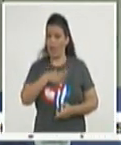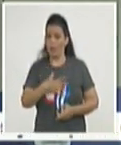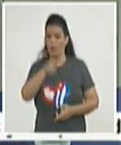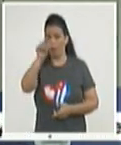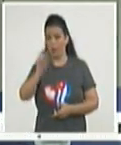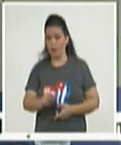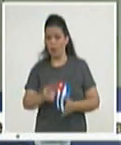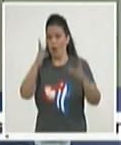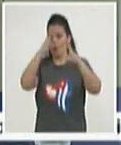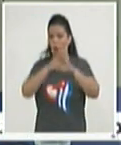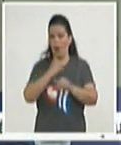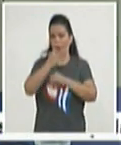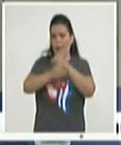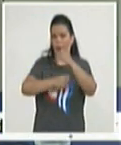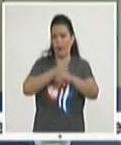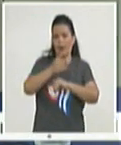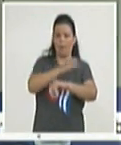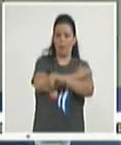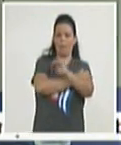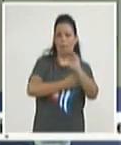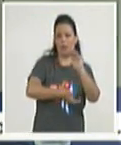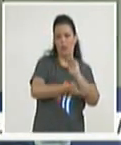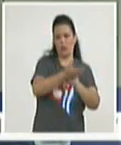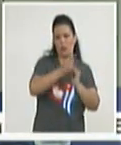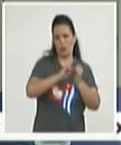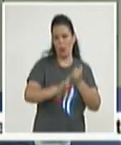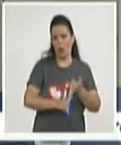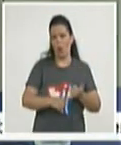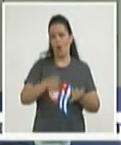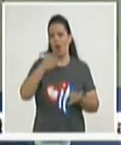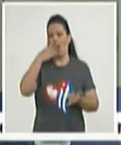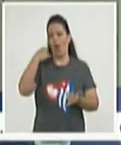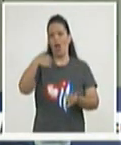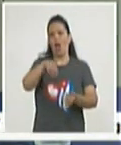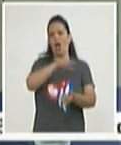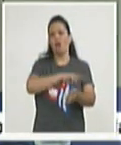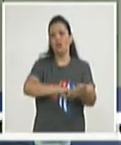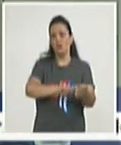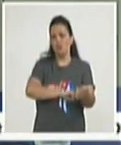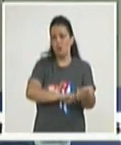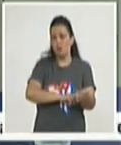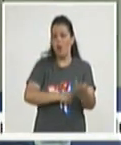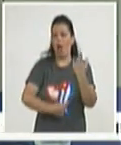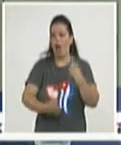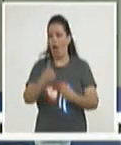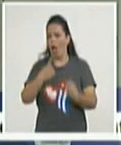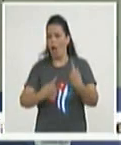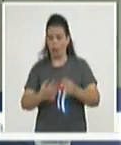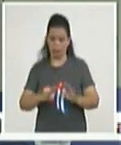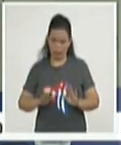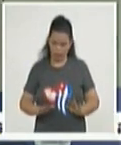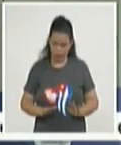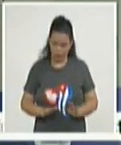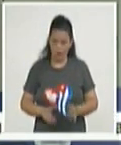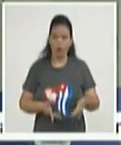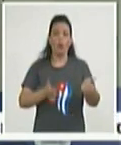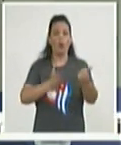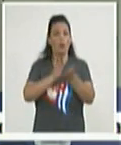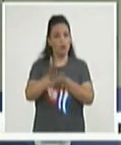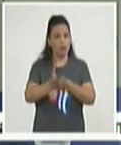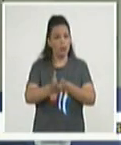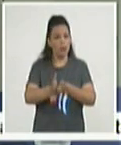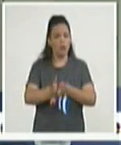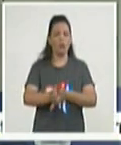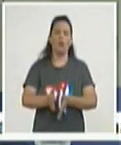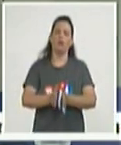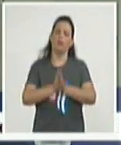Y lo que sí no evita, y por eso se insiste en mantener las medidas,